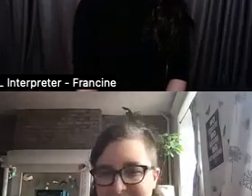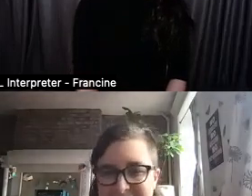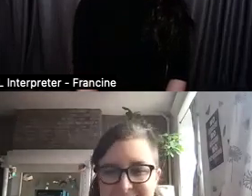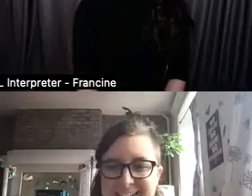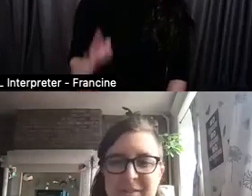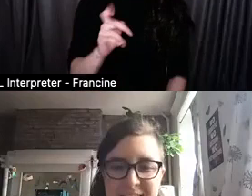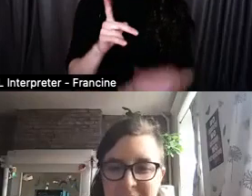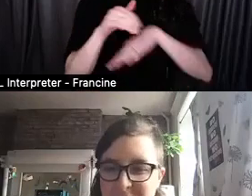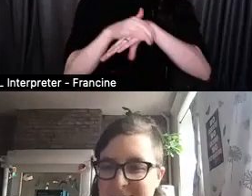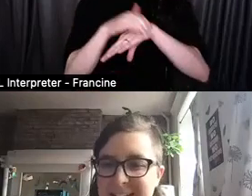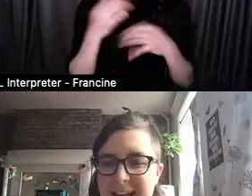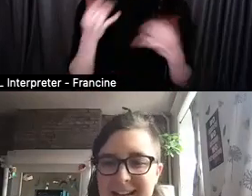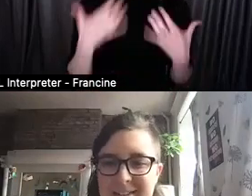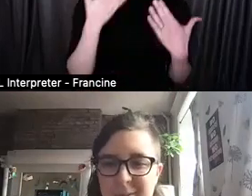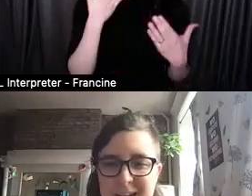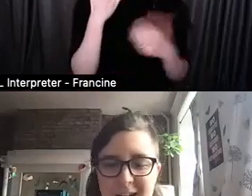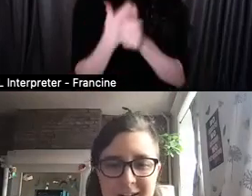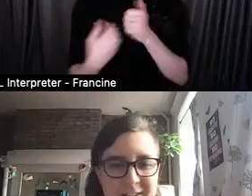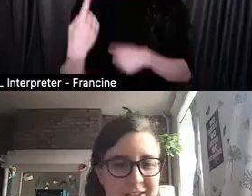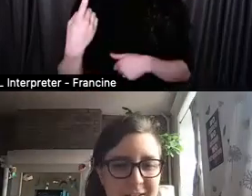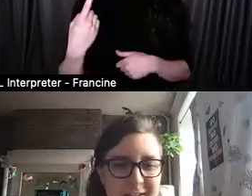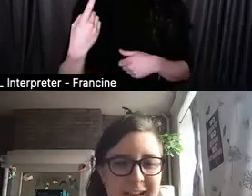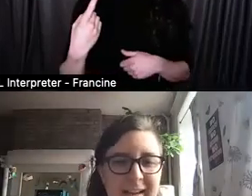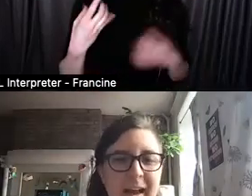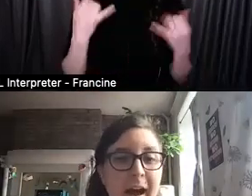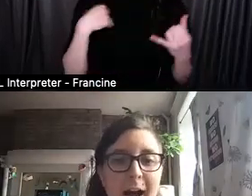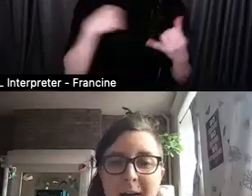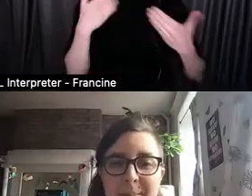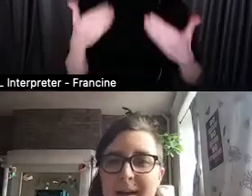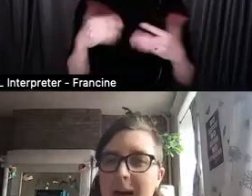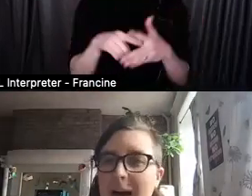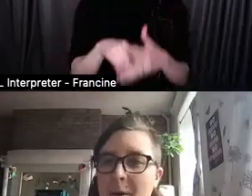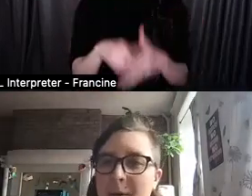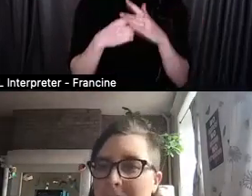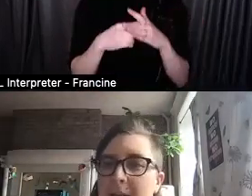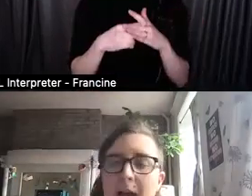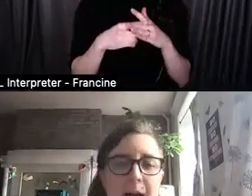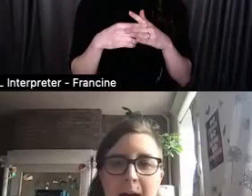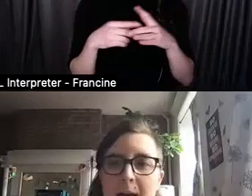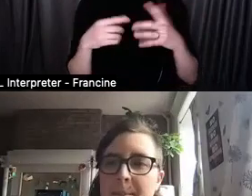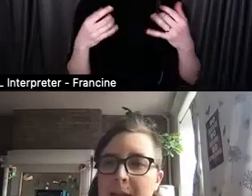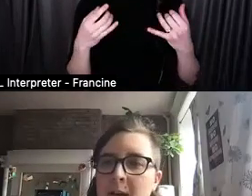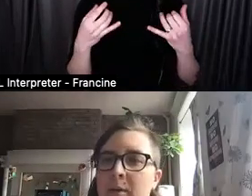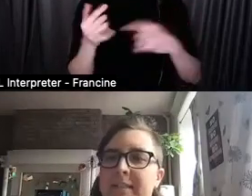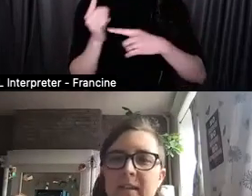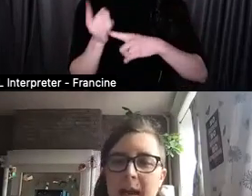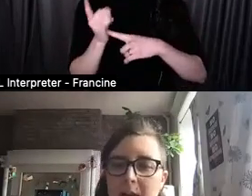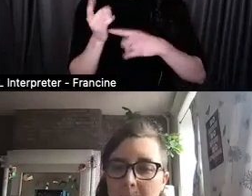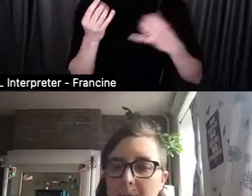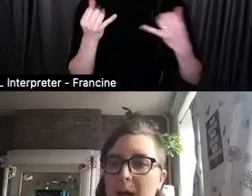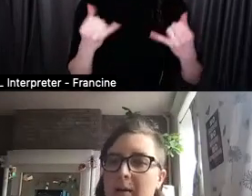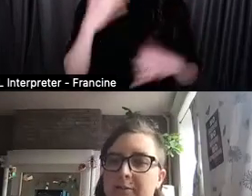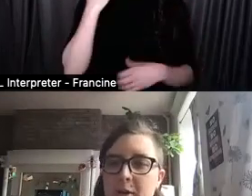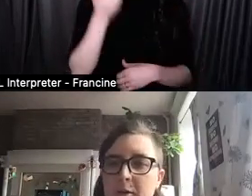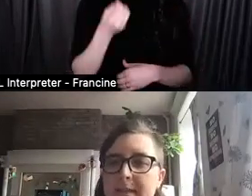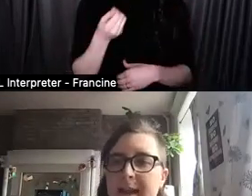Again, so thank you, everybody, as we are starting up. Okay, I know we've still got a